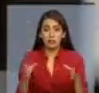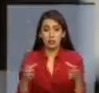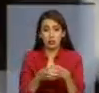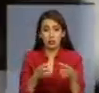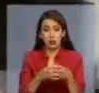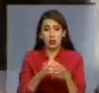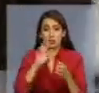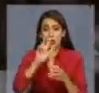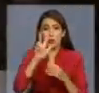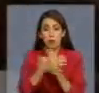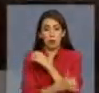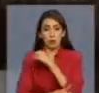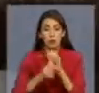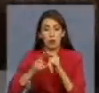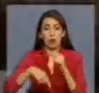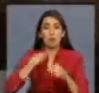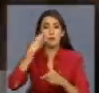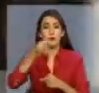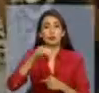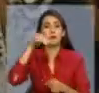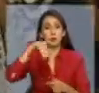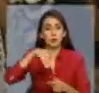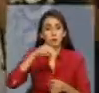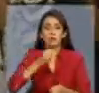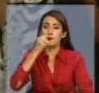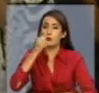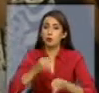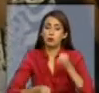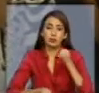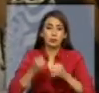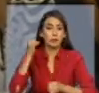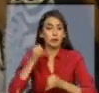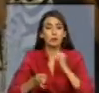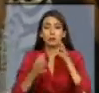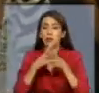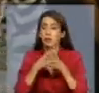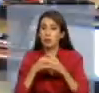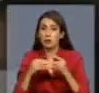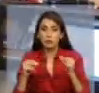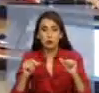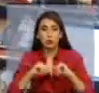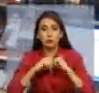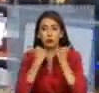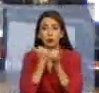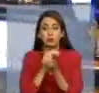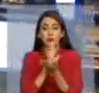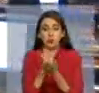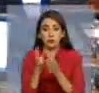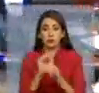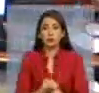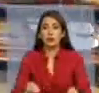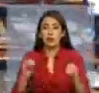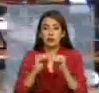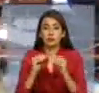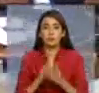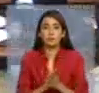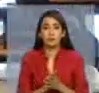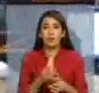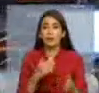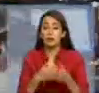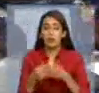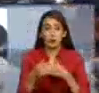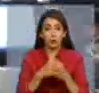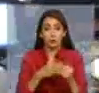el próximo martes, lo que se avizora como la última oportunidad para salvar la unidad al interior de la Asamblea, que aseguran aún es viable, pese a que las